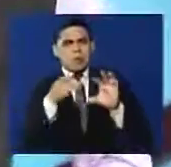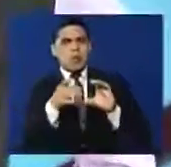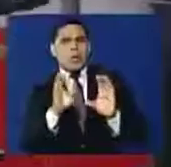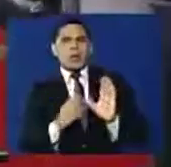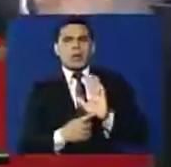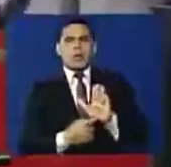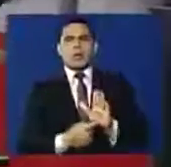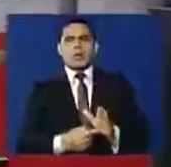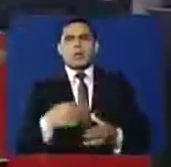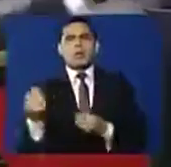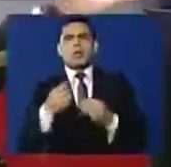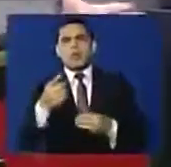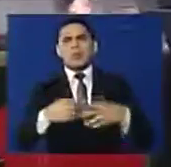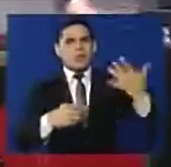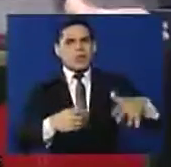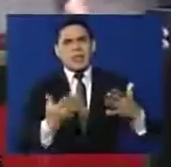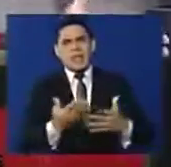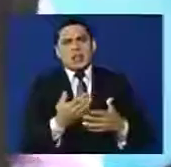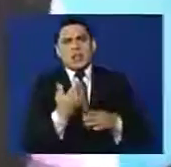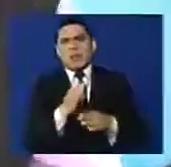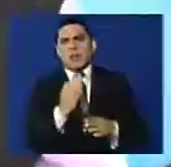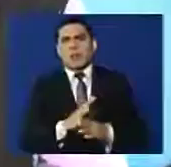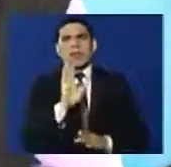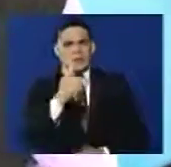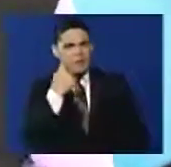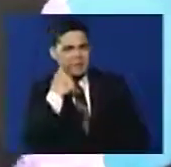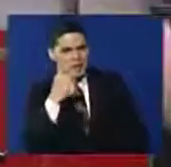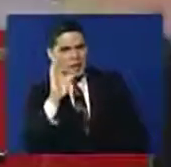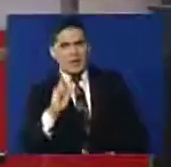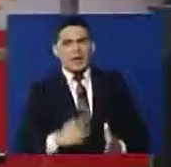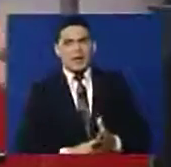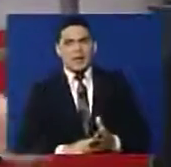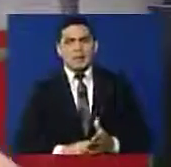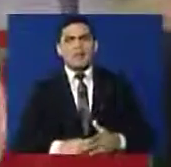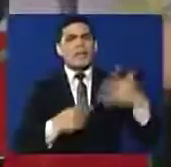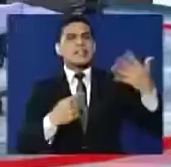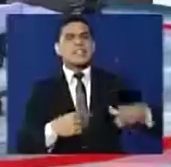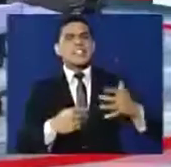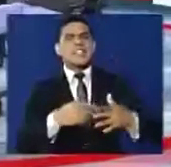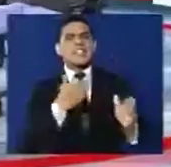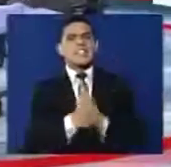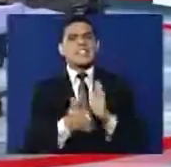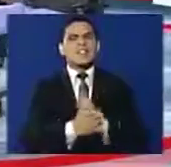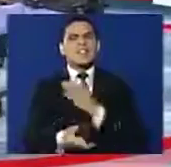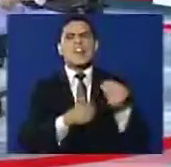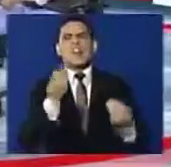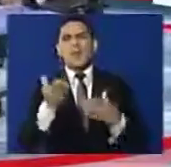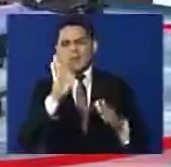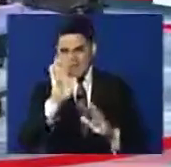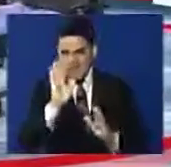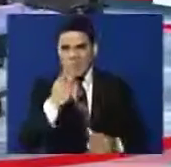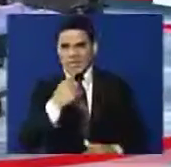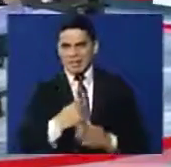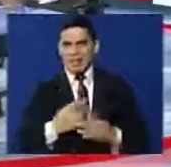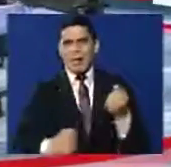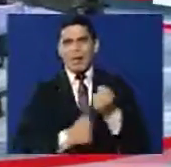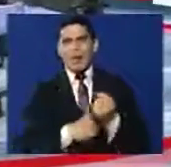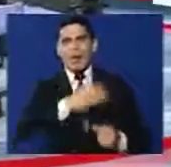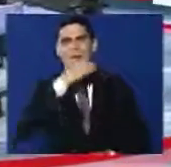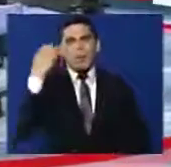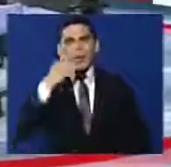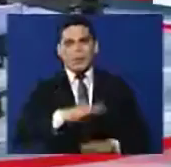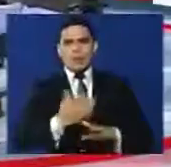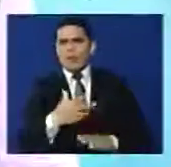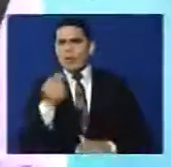eres de izquierda, chico, ¿cómo tú vas a estar en primera justicia? Vale, mira, hermano. ¿Y cómo? Ser de izquierda significa... Si tú eres de izquierda, ¿cómo tú vas a apoyar a Capriles? ¿Por qué